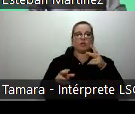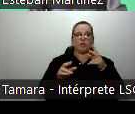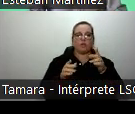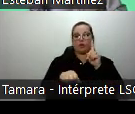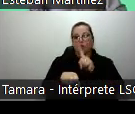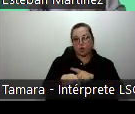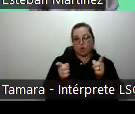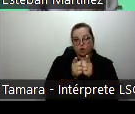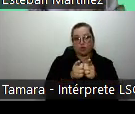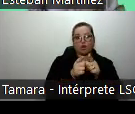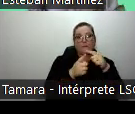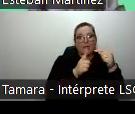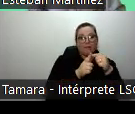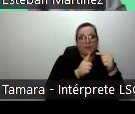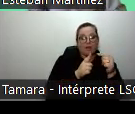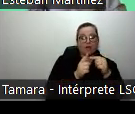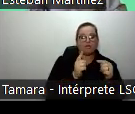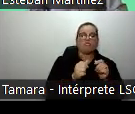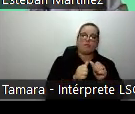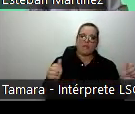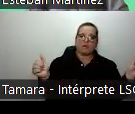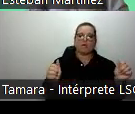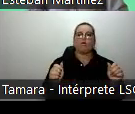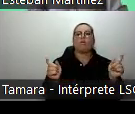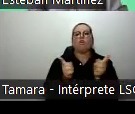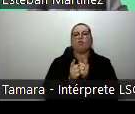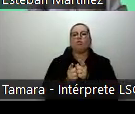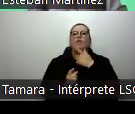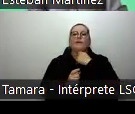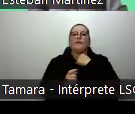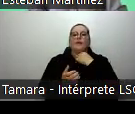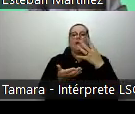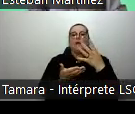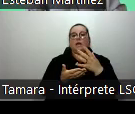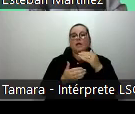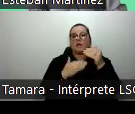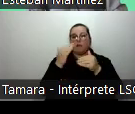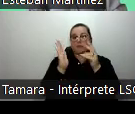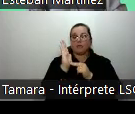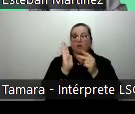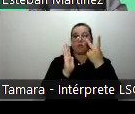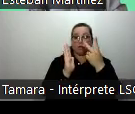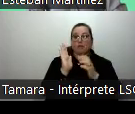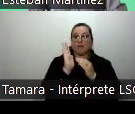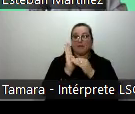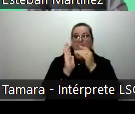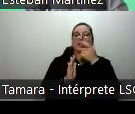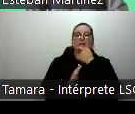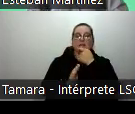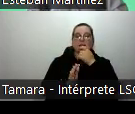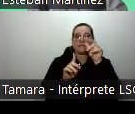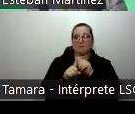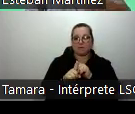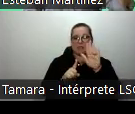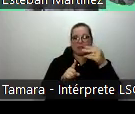Alguien podría decir miren en el corto plazo quiero aumentar dos niveles de inglés en se meses después en el